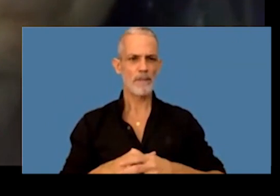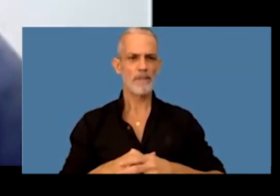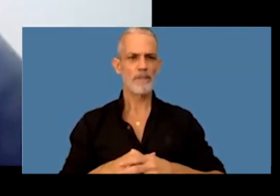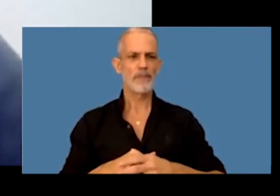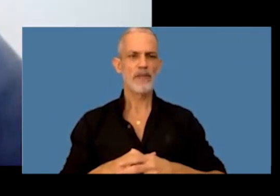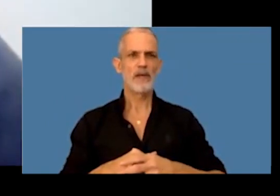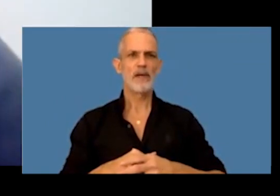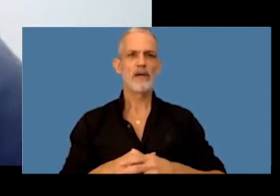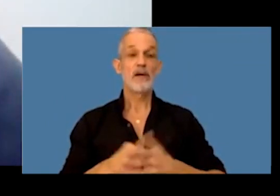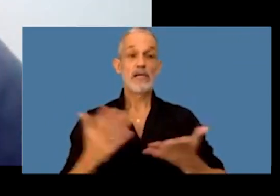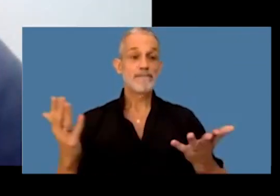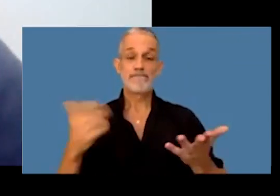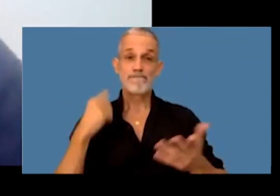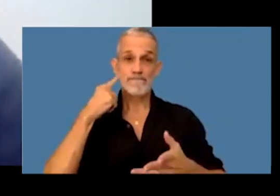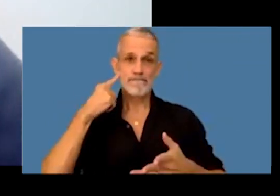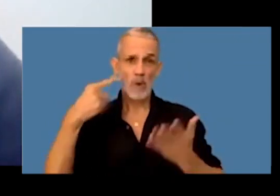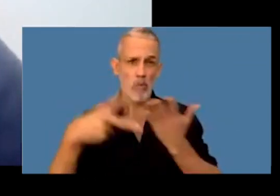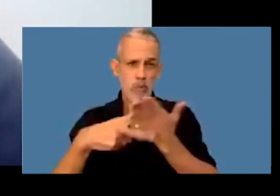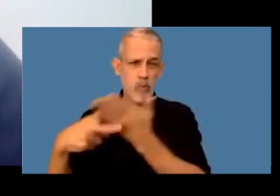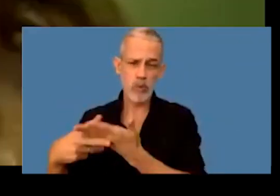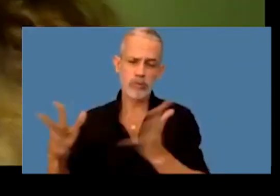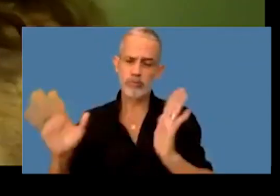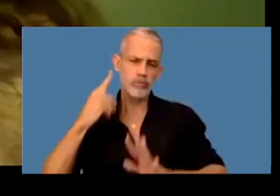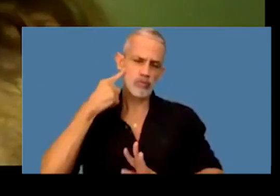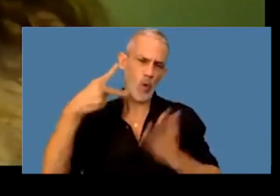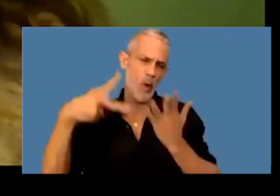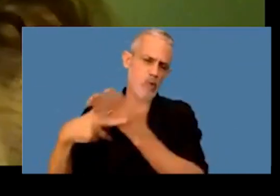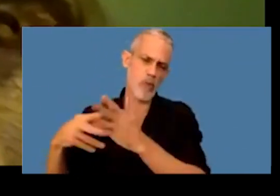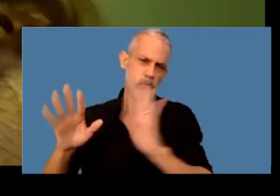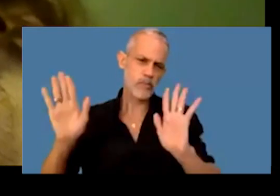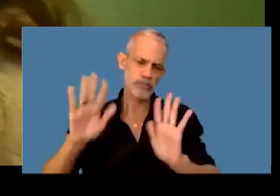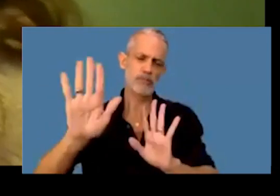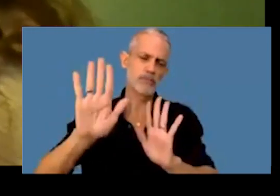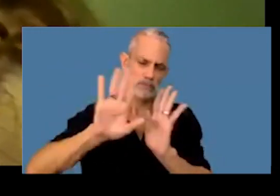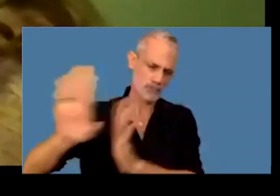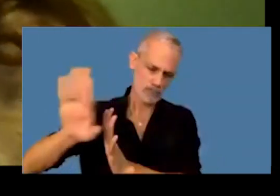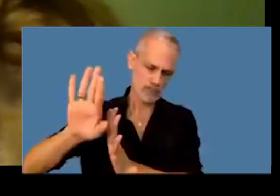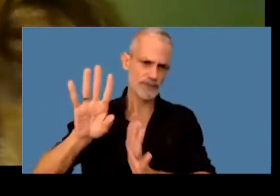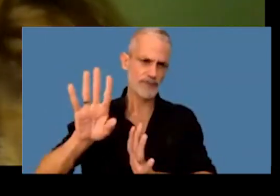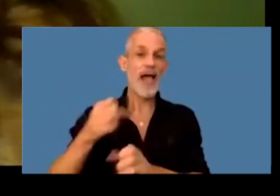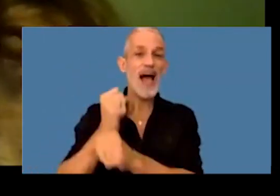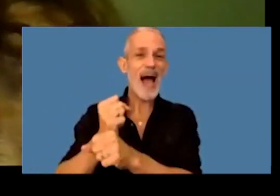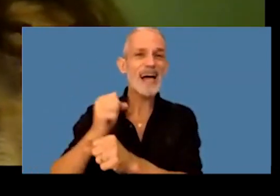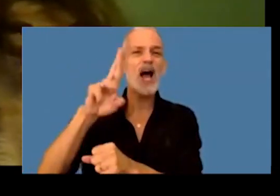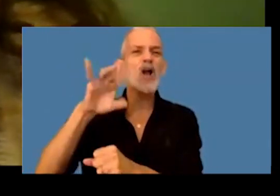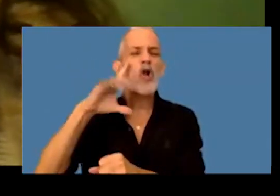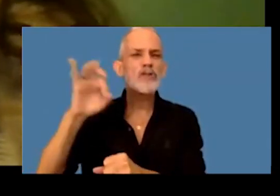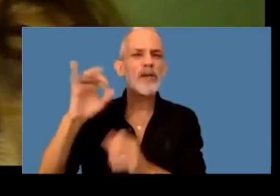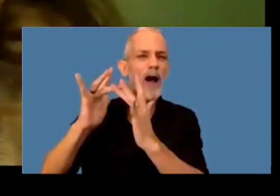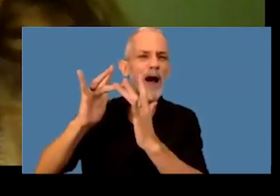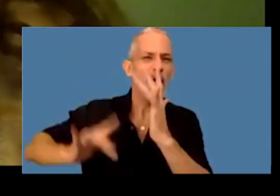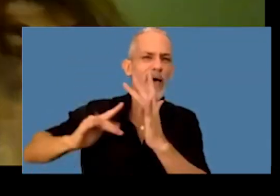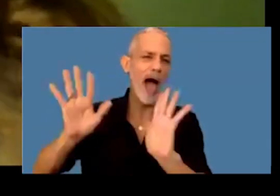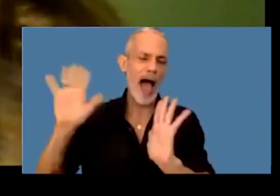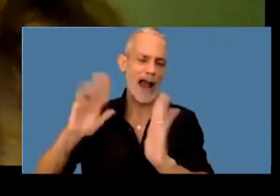¿Soy yo o no se escuchó bien la consulta? No, no se escuchó. Si querés volver, ahora hasta que Ro vuelva a tener buena